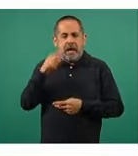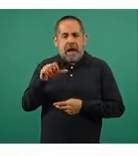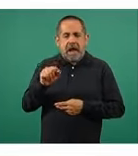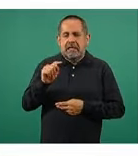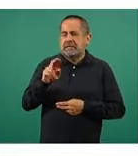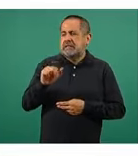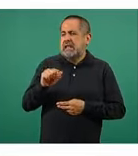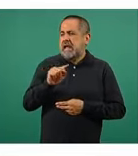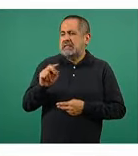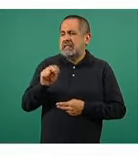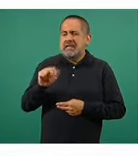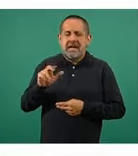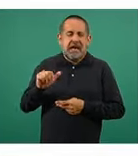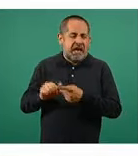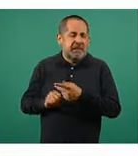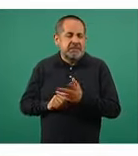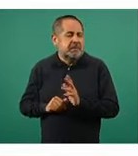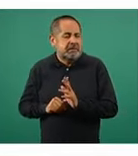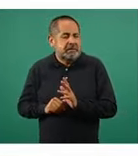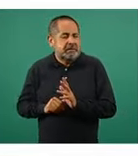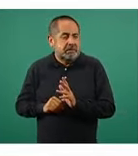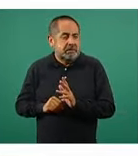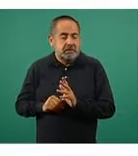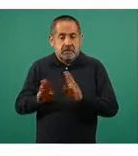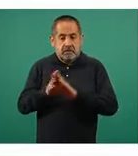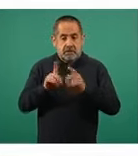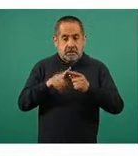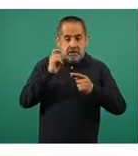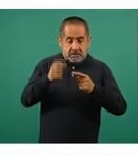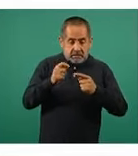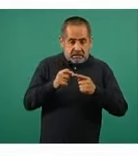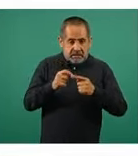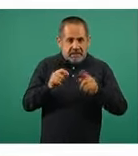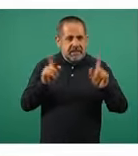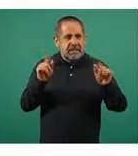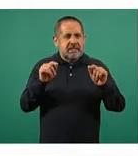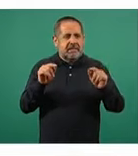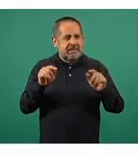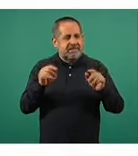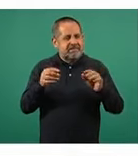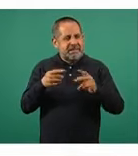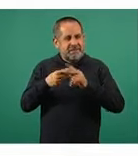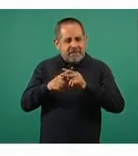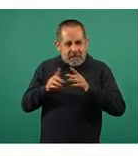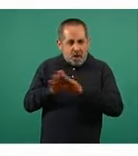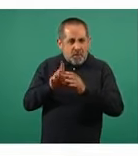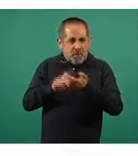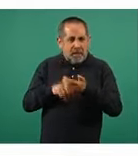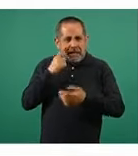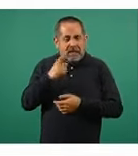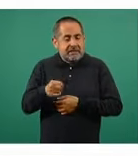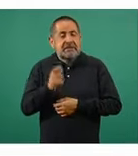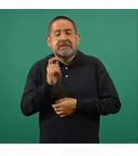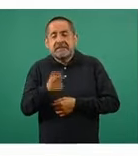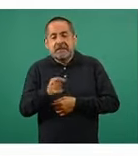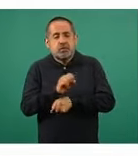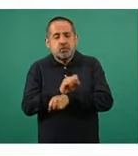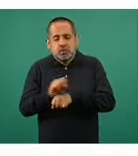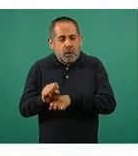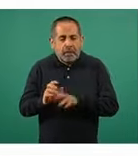Y siempre recordamos que precisamente el nombre de esta clasificación inicial que destacamos es